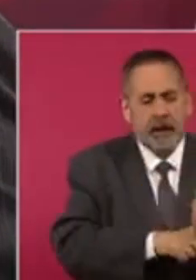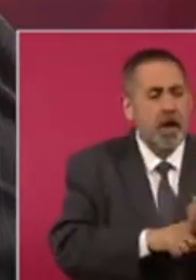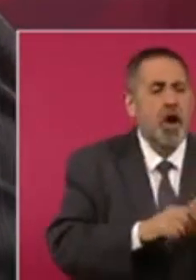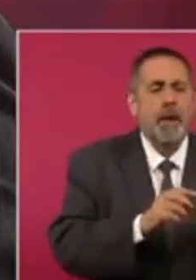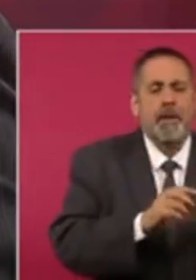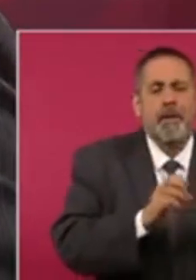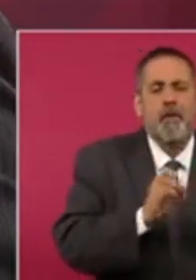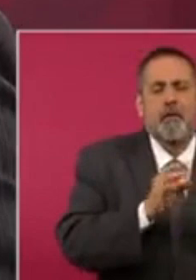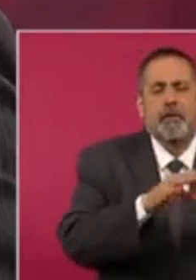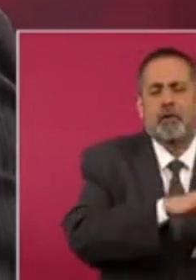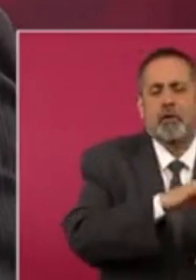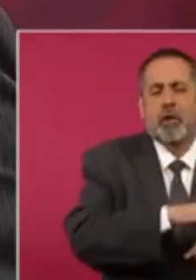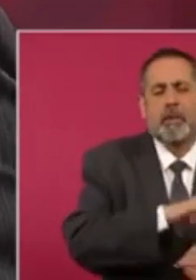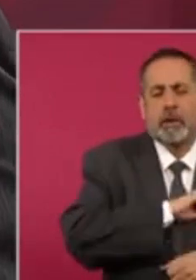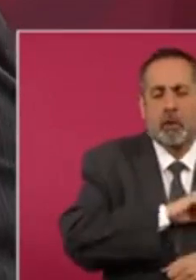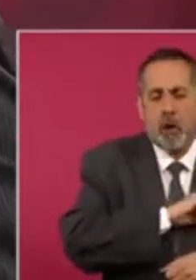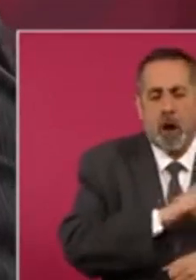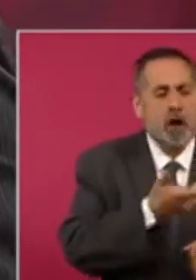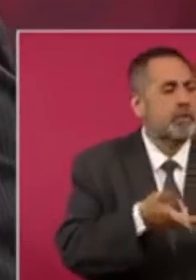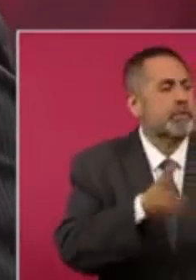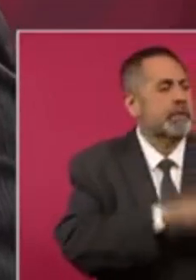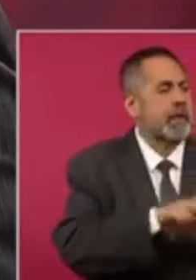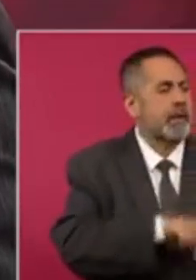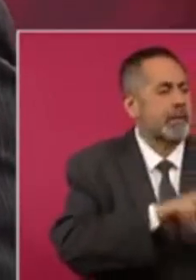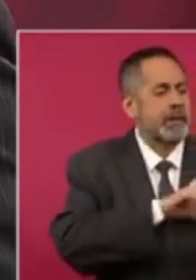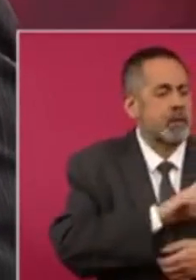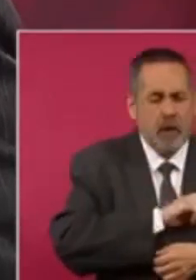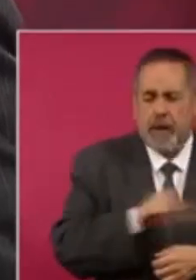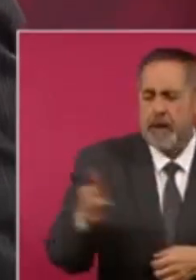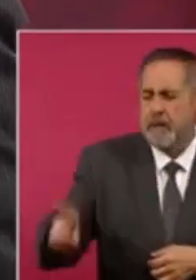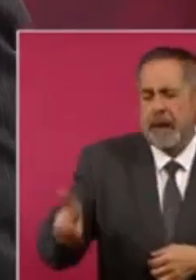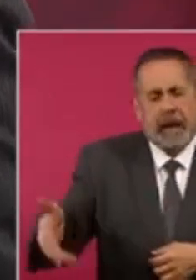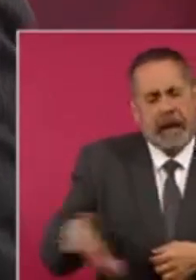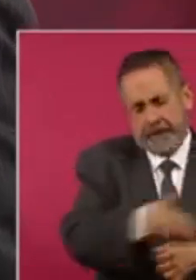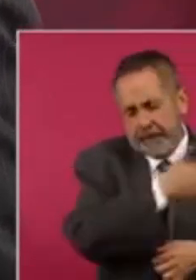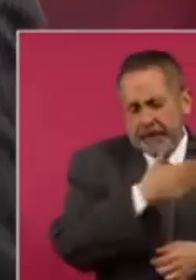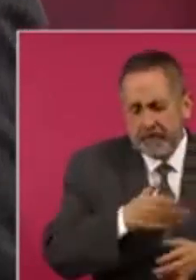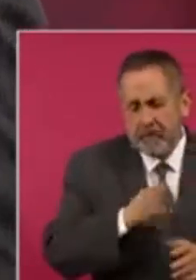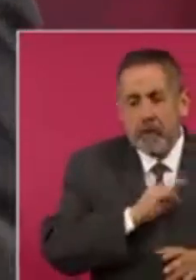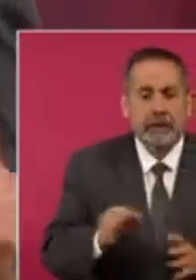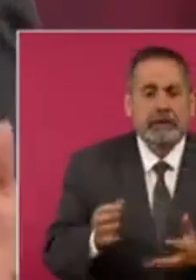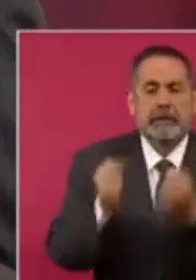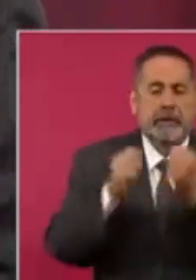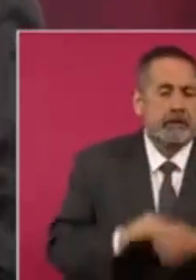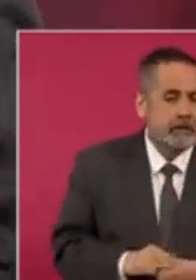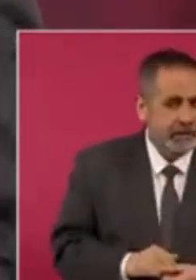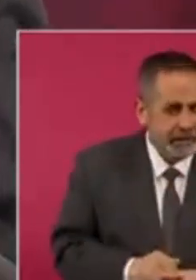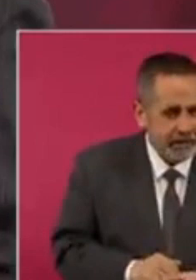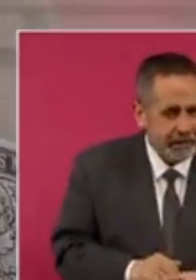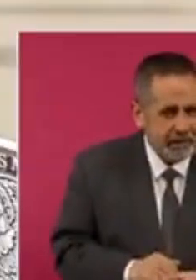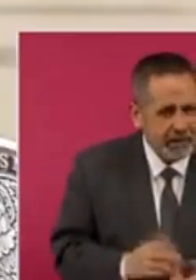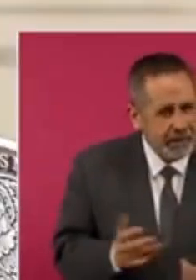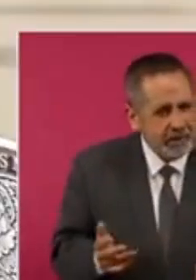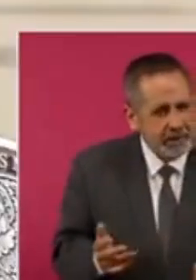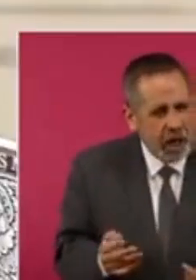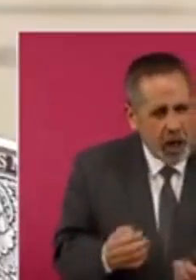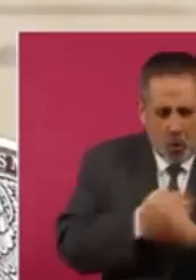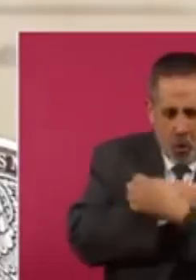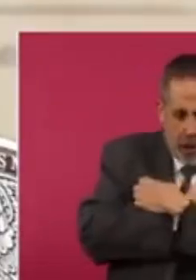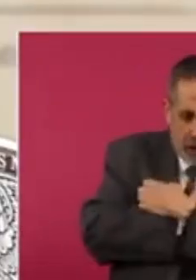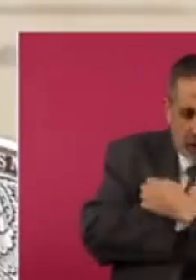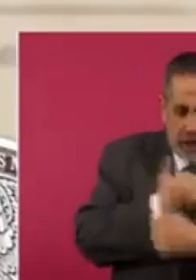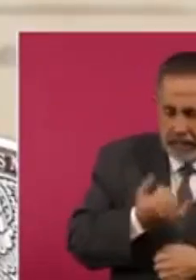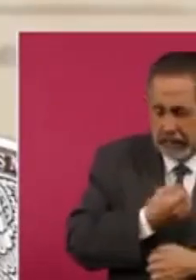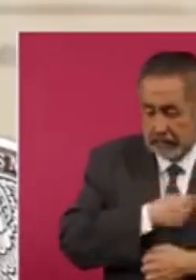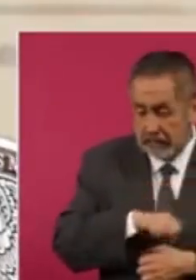el seguro social está en su mejor momento no en el mejor momento de su historia Pues también habría que ponerlo no habría que